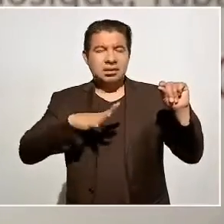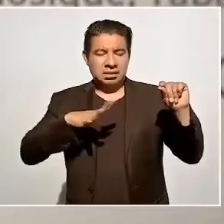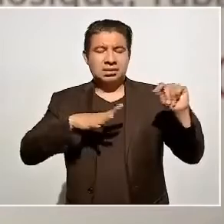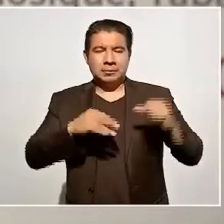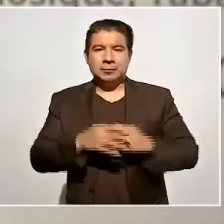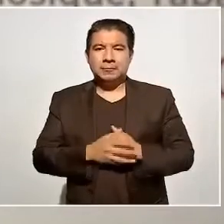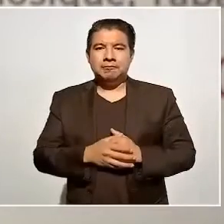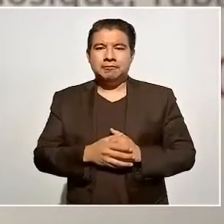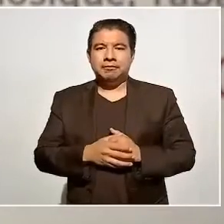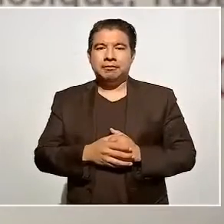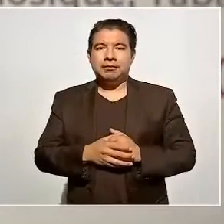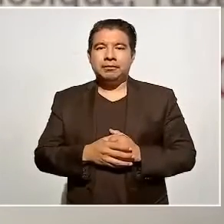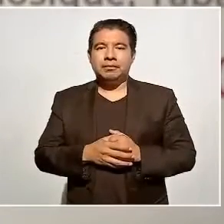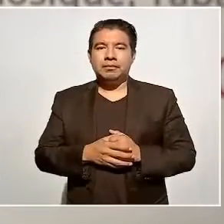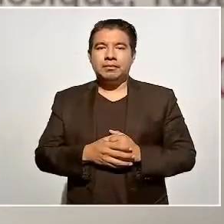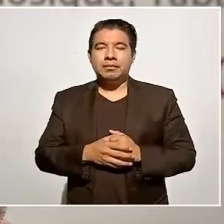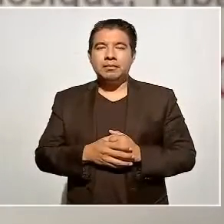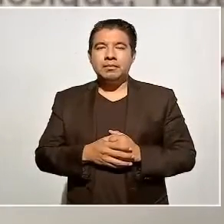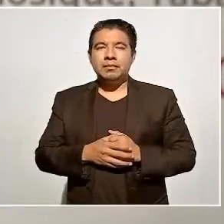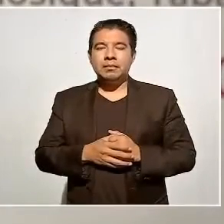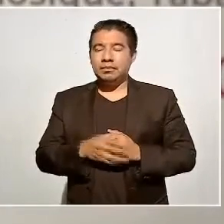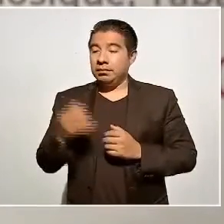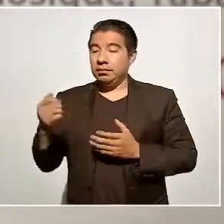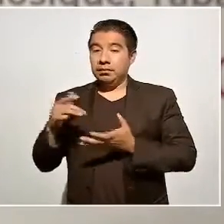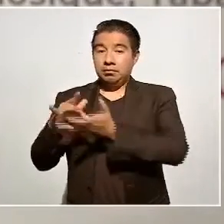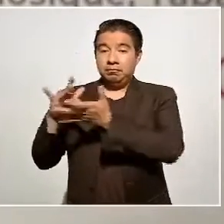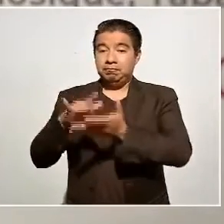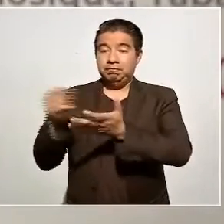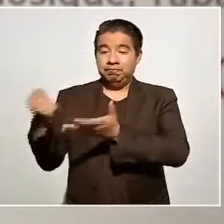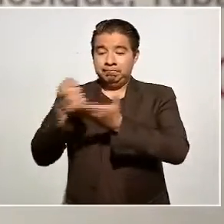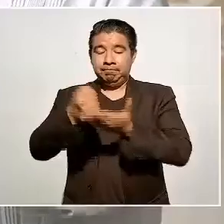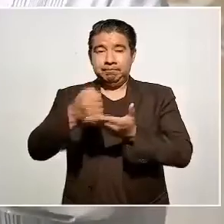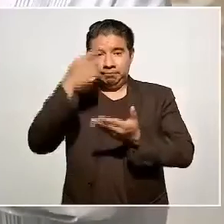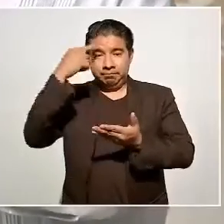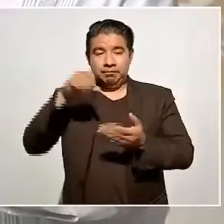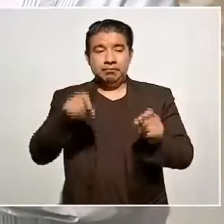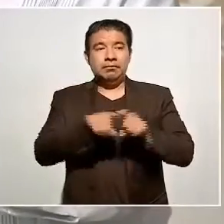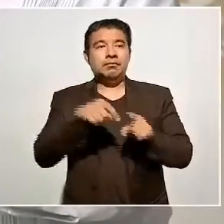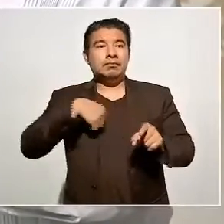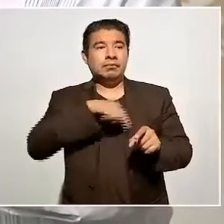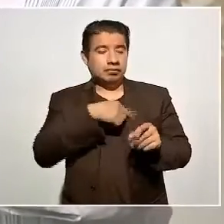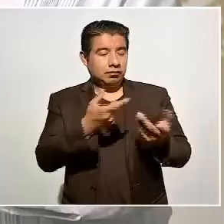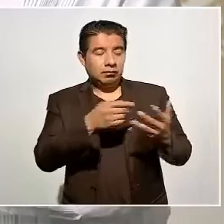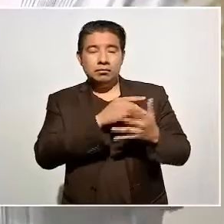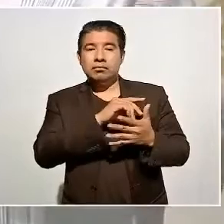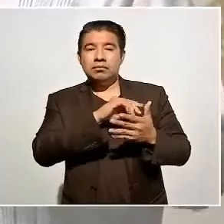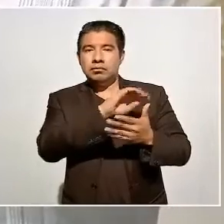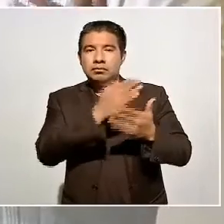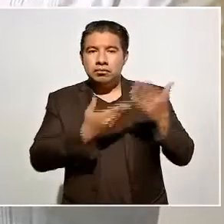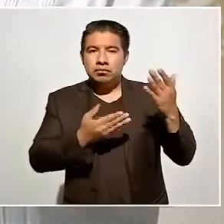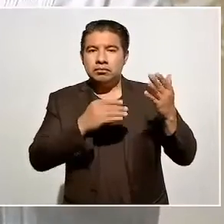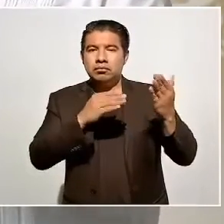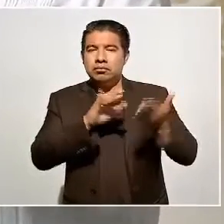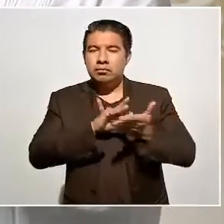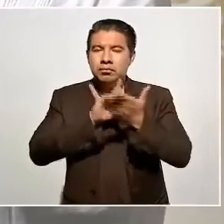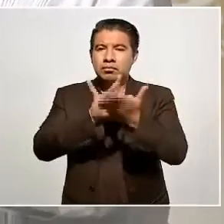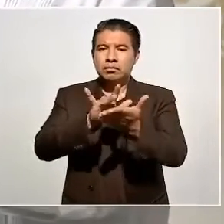Y con esos recursos y con los programas de bienestar,